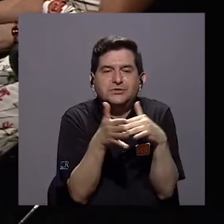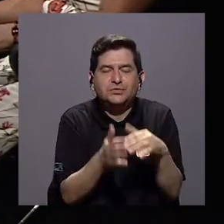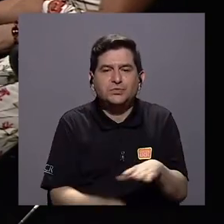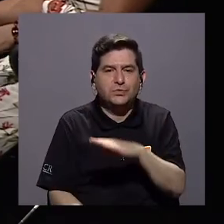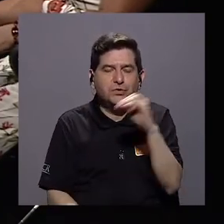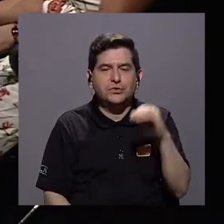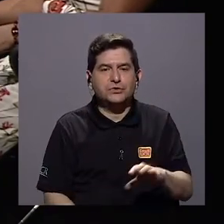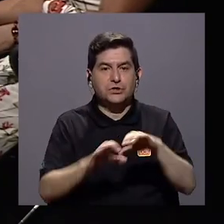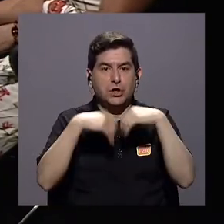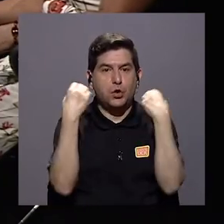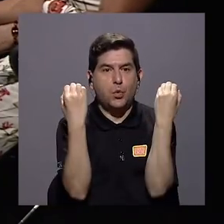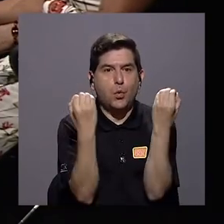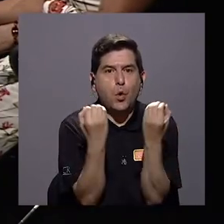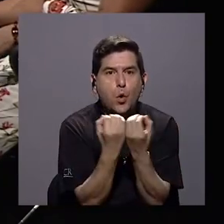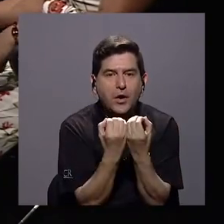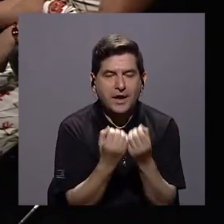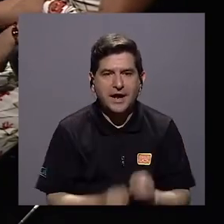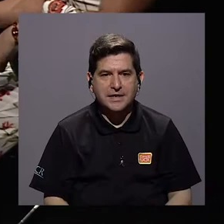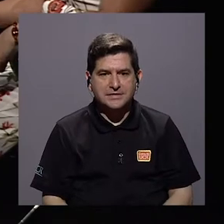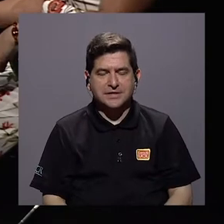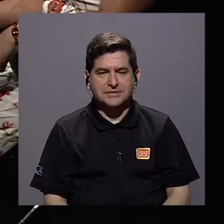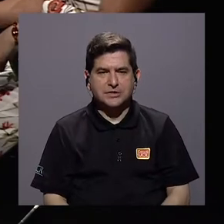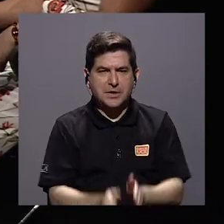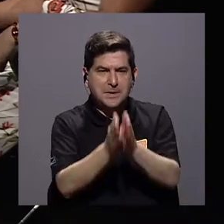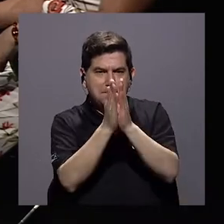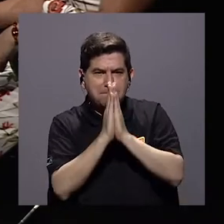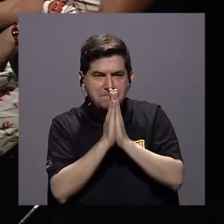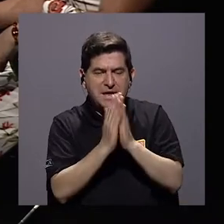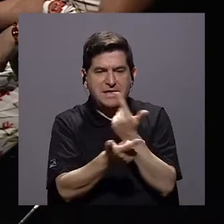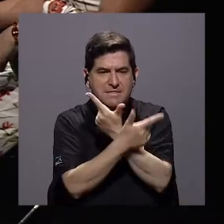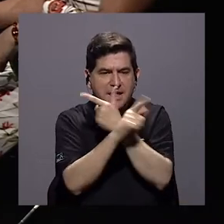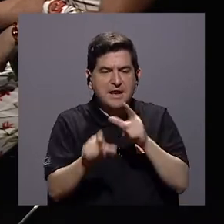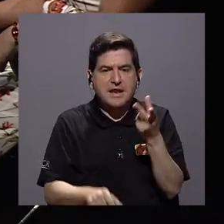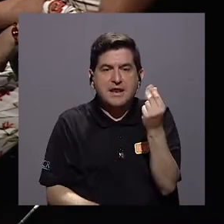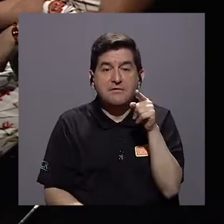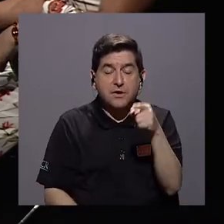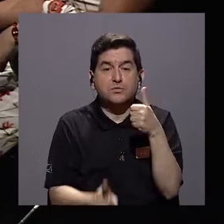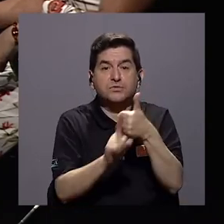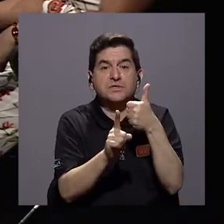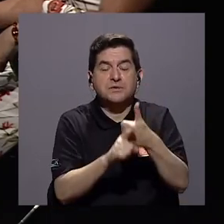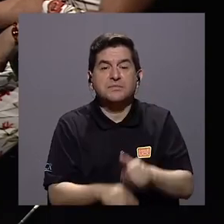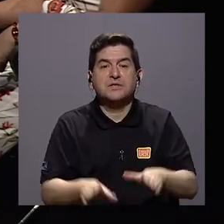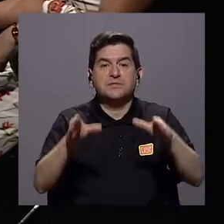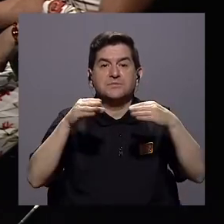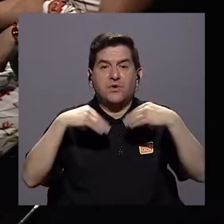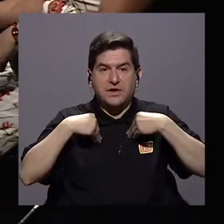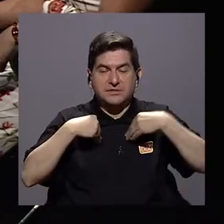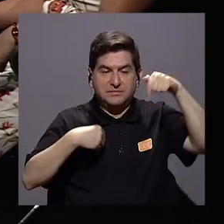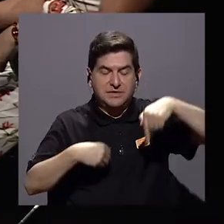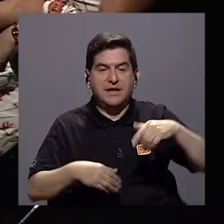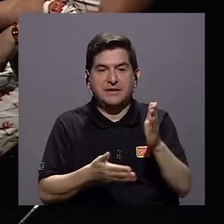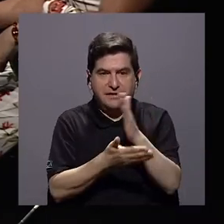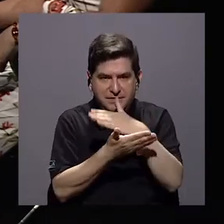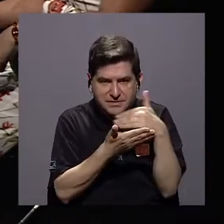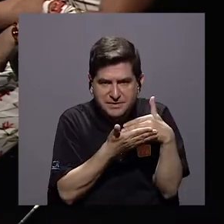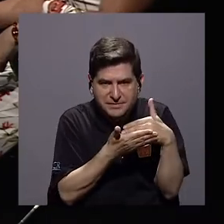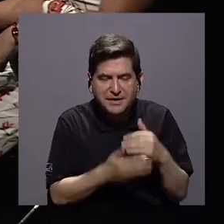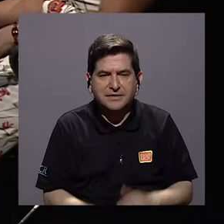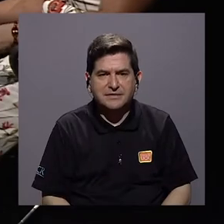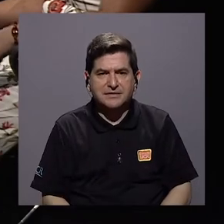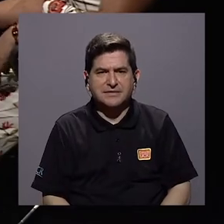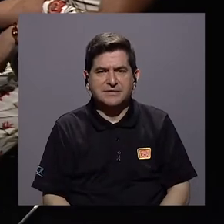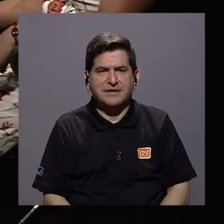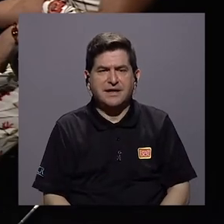argumento con estudios y además con una organización que está apelando a liberar un precio que usted misma ha reconocido en este bloque